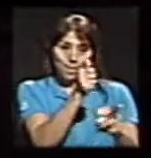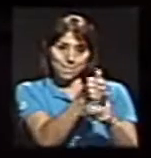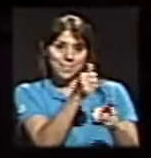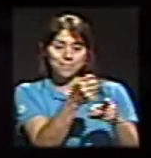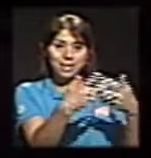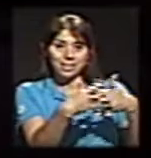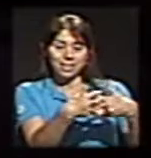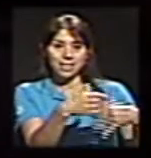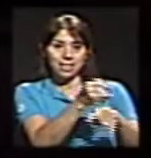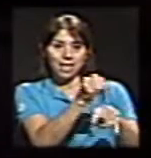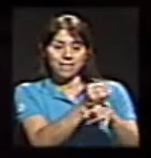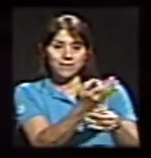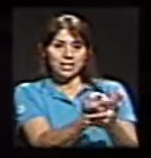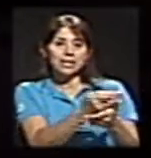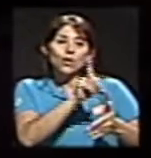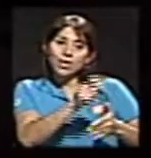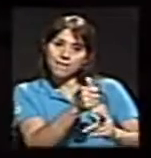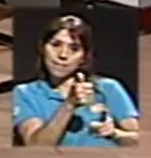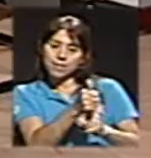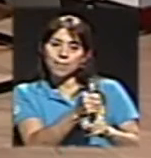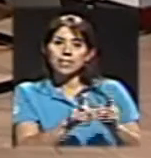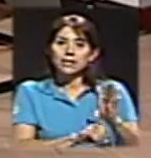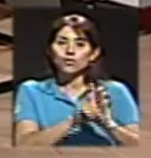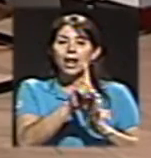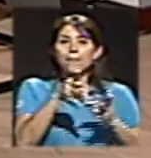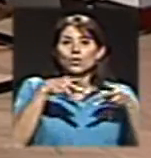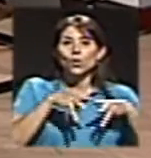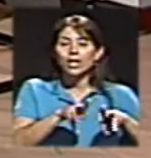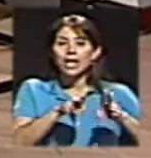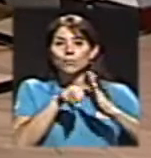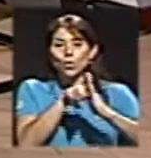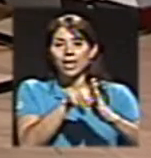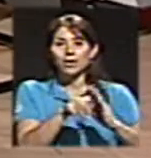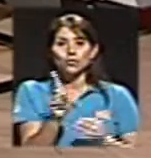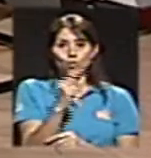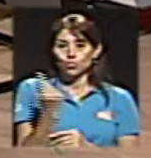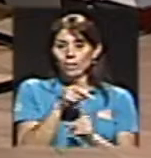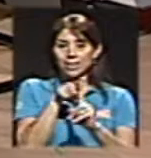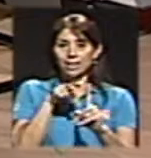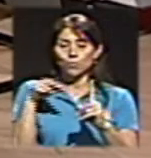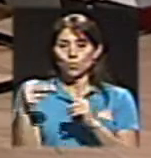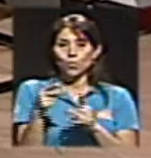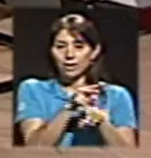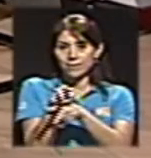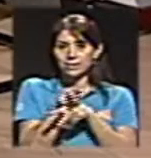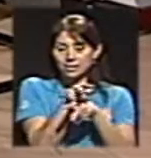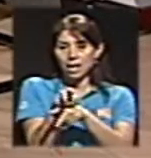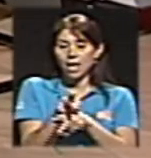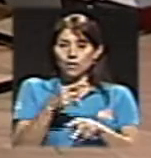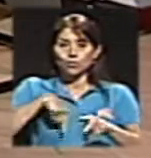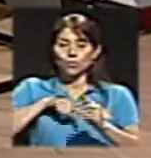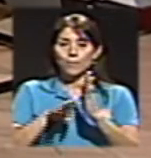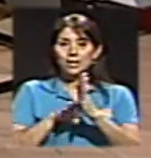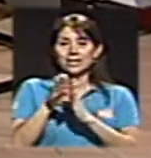que desarrollar sus metodologías, sus modelos, y creo que ahí no solamente desde el punto de vista de la supervisión vamos a crecer, sino